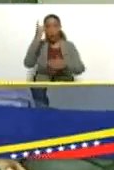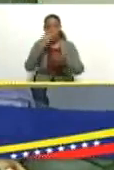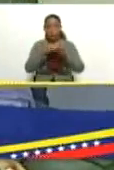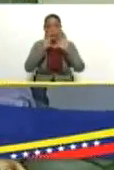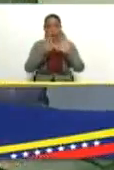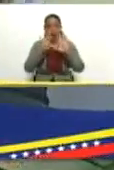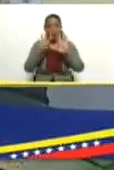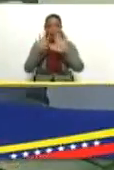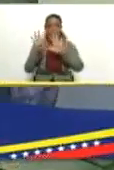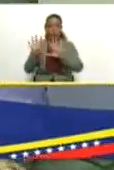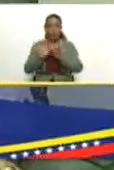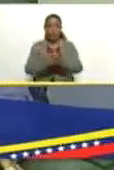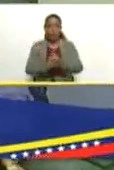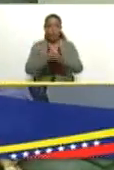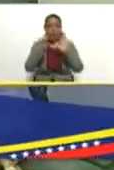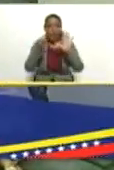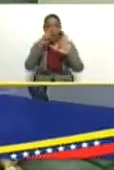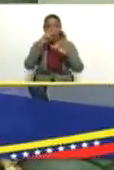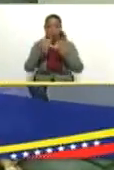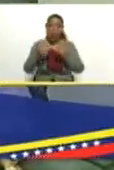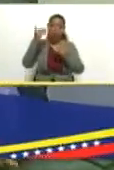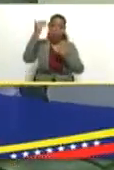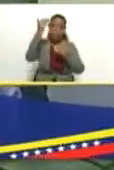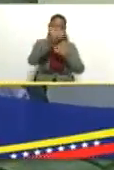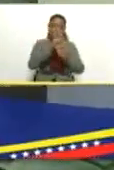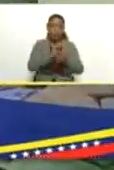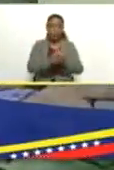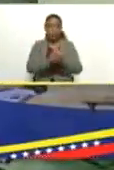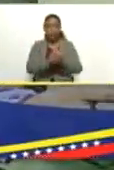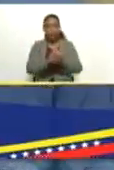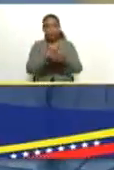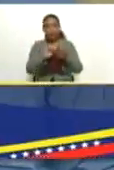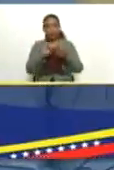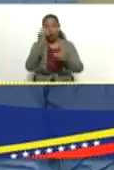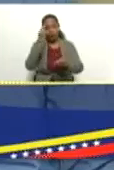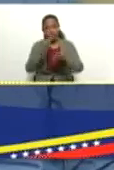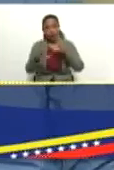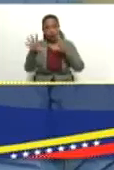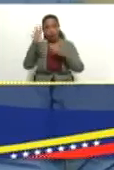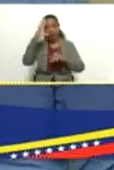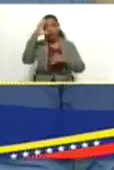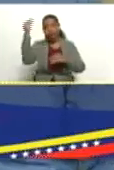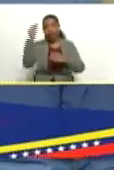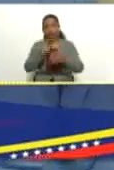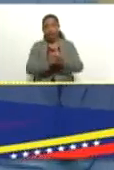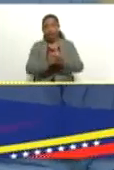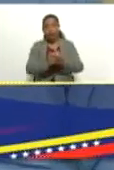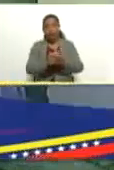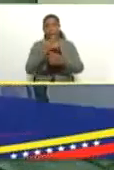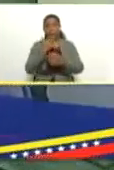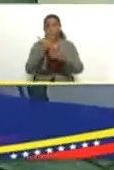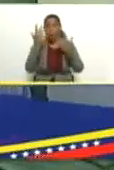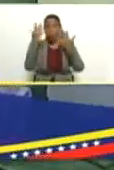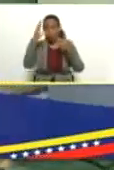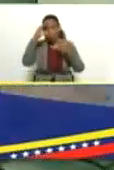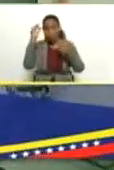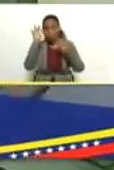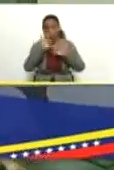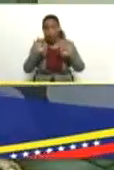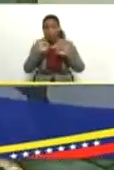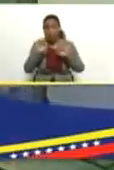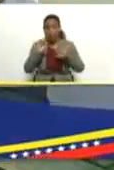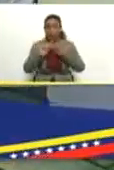constituyente. 6 años después, ¿ah? Cosas de Dios. Si no estuviera la mano de Dios en esto, estas cosas nunca